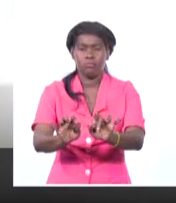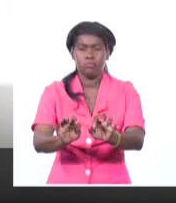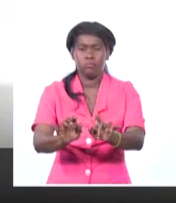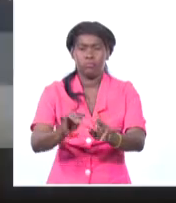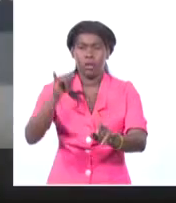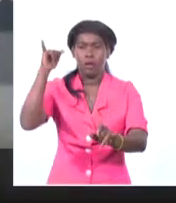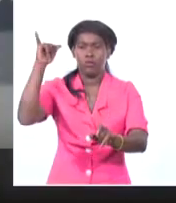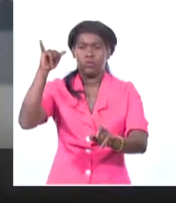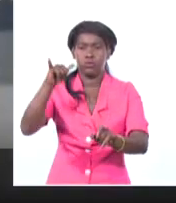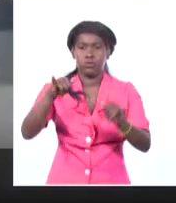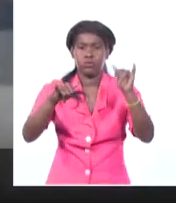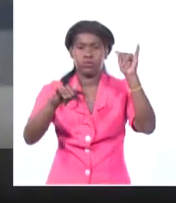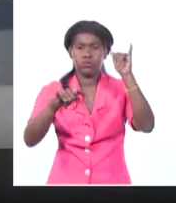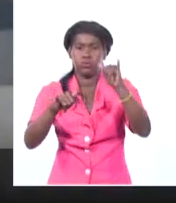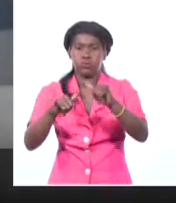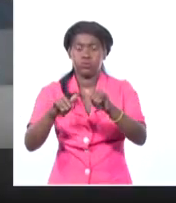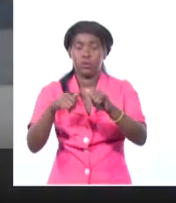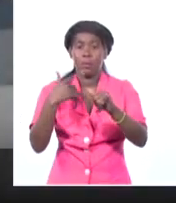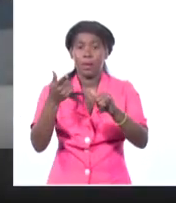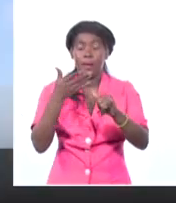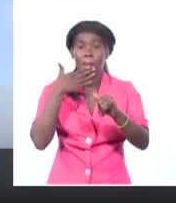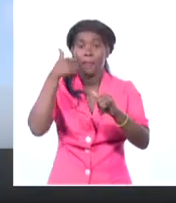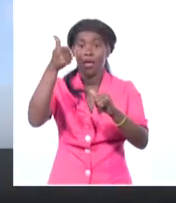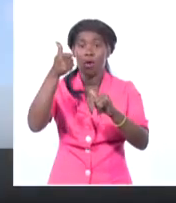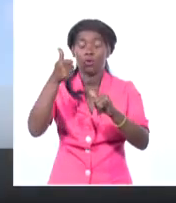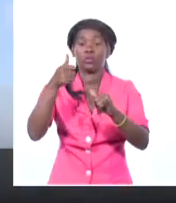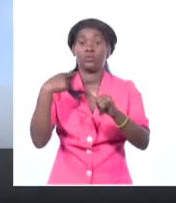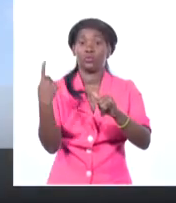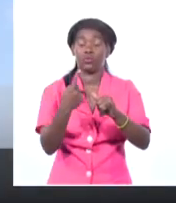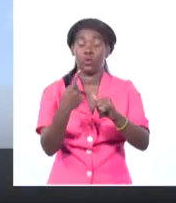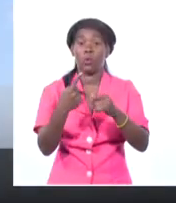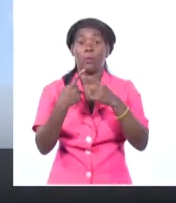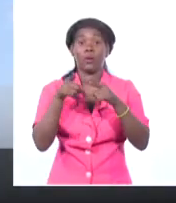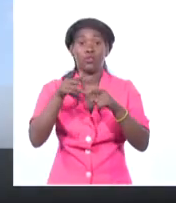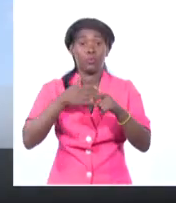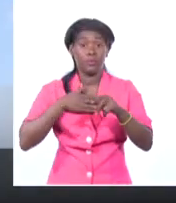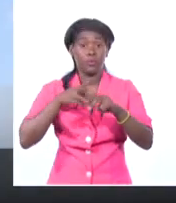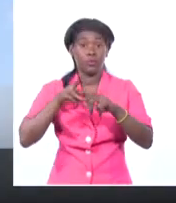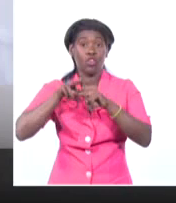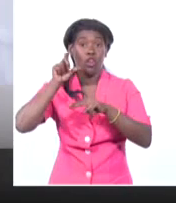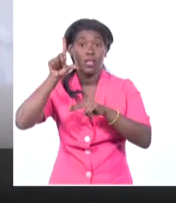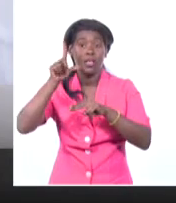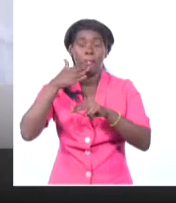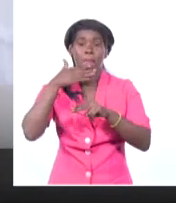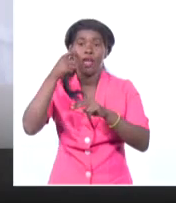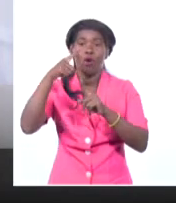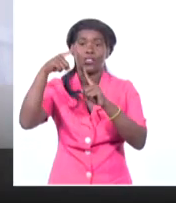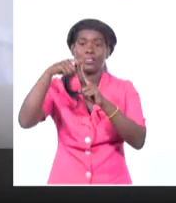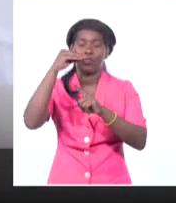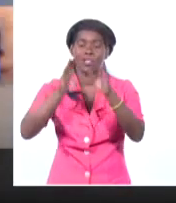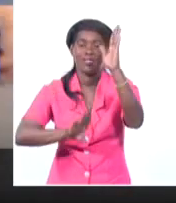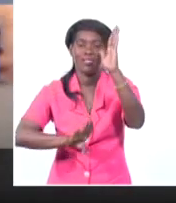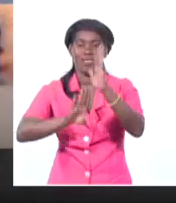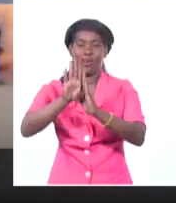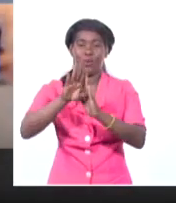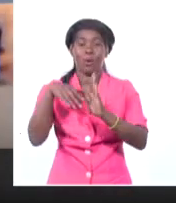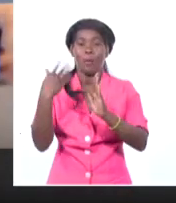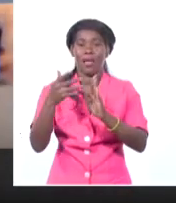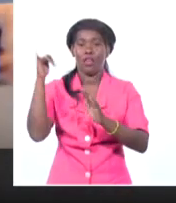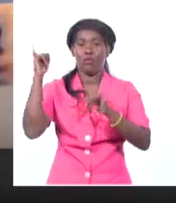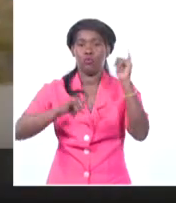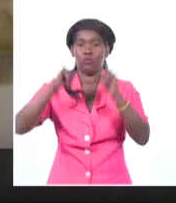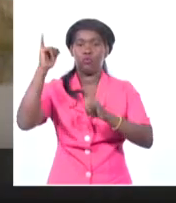importantes contempladas en el desarrollo económico y social de Holguín al facilitar los flujos de comunicación y el avance del turismo en